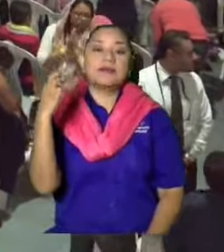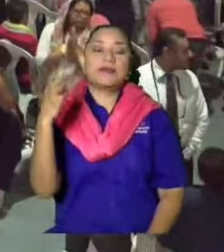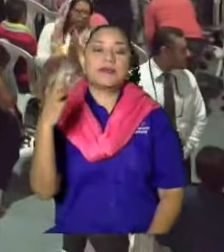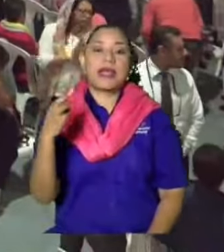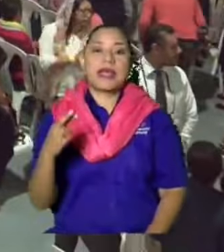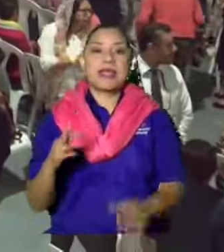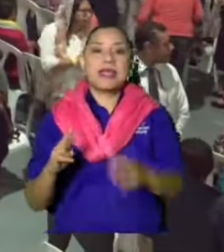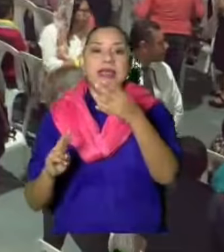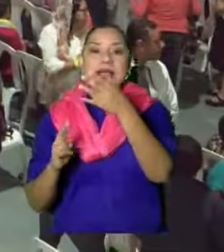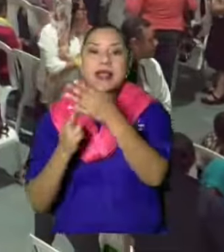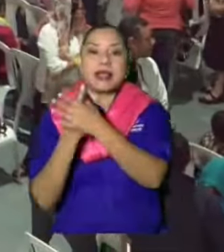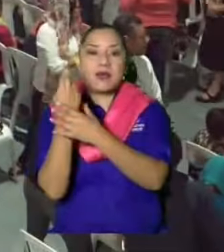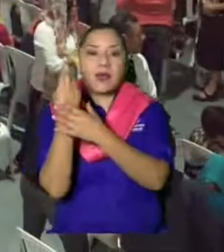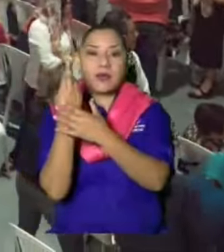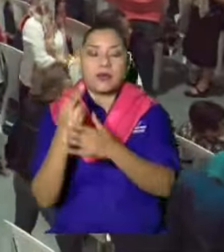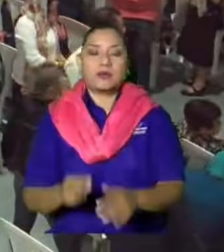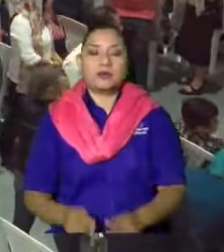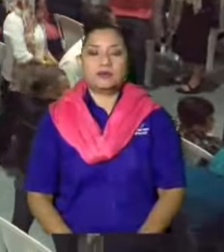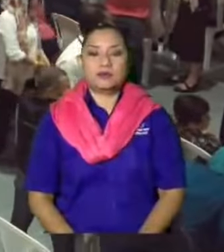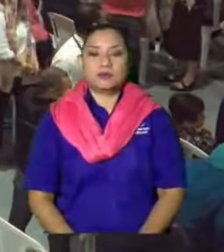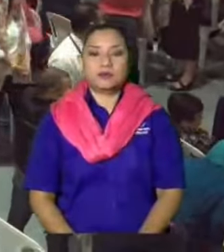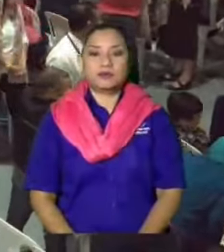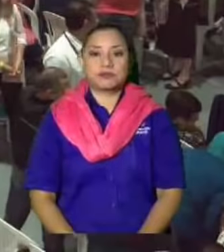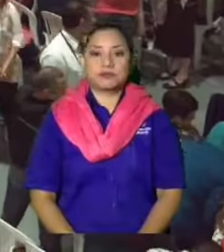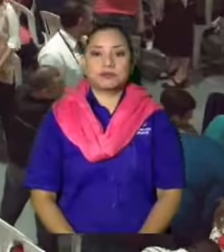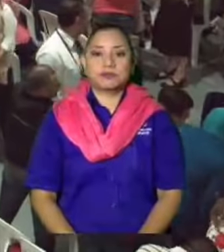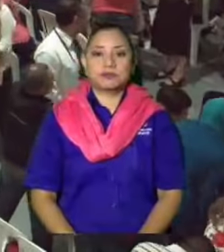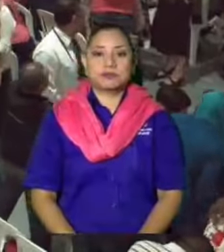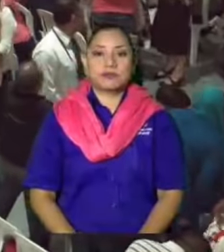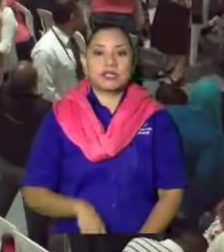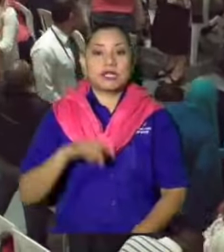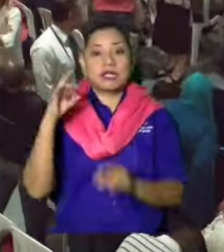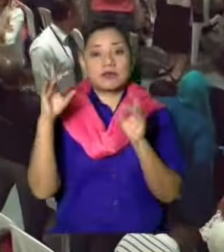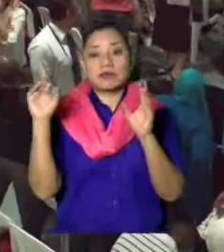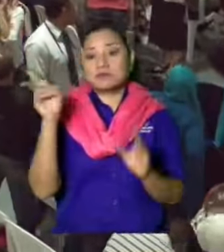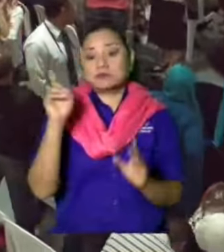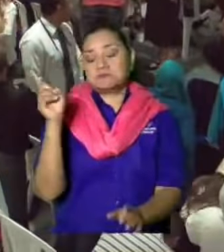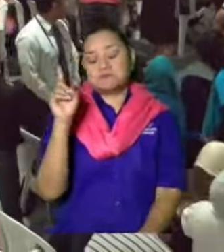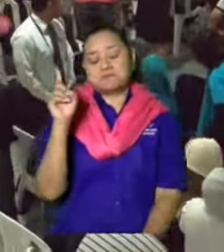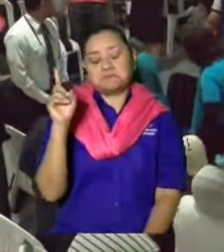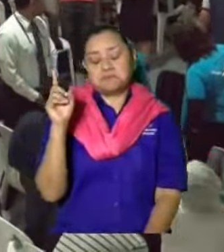Pero tenemos gente acá que no conoce al Señor.